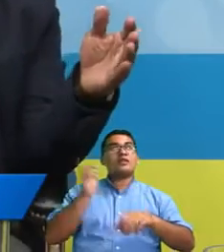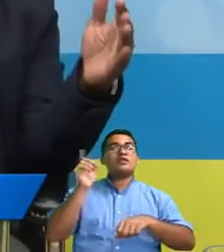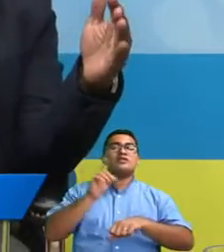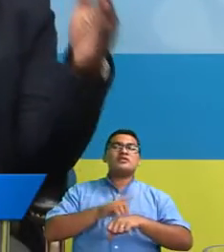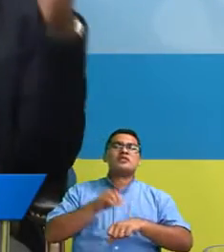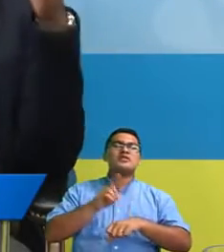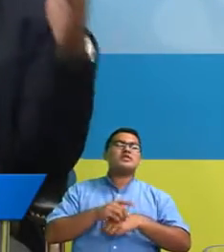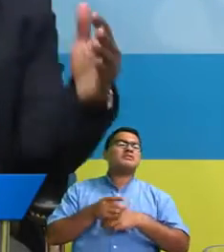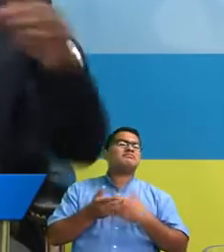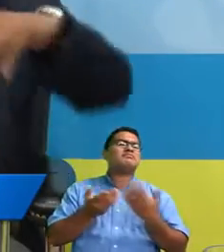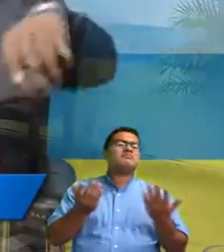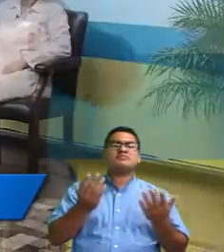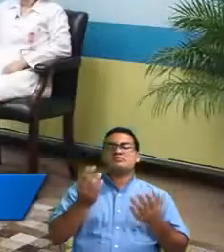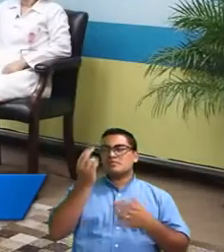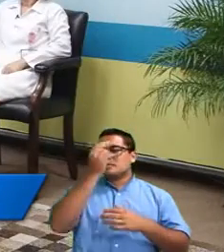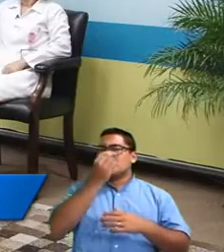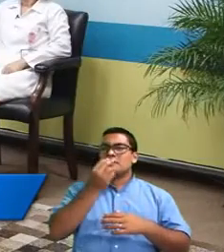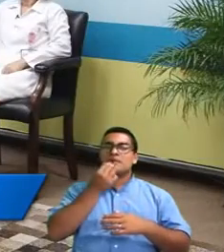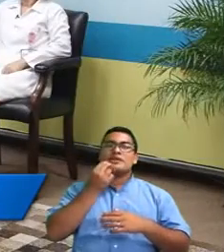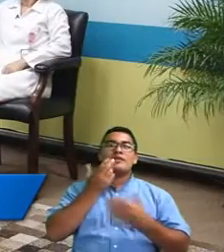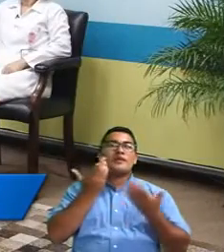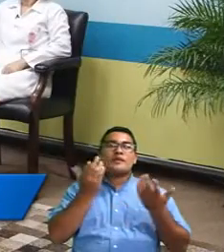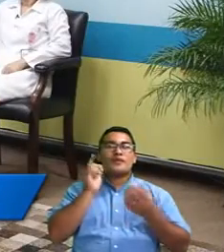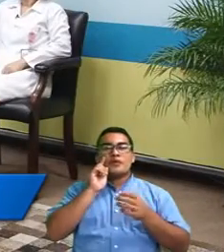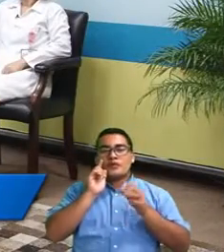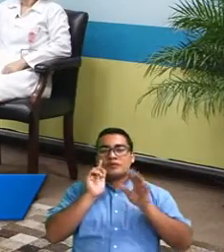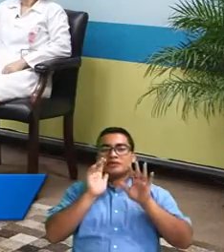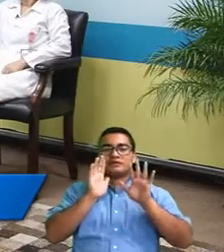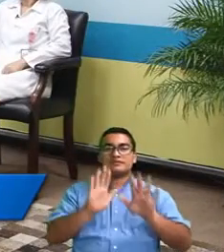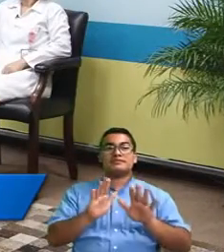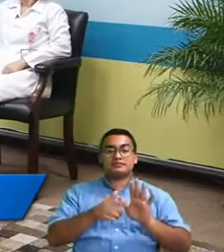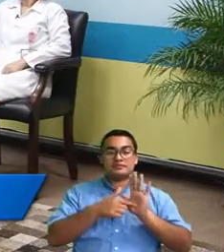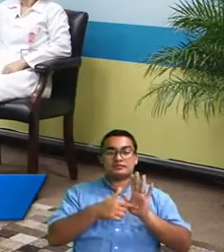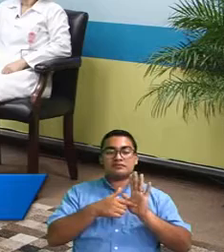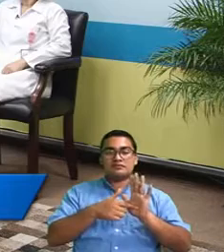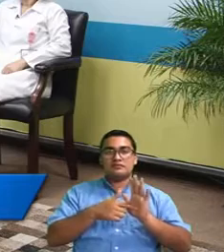de los cuidados, porque los cuidados son muy importantes, por ejemplo,